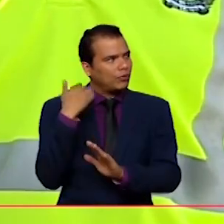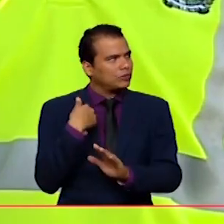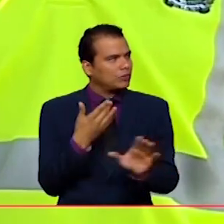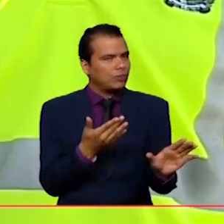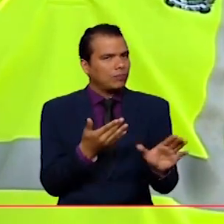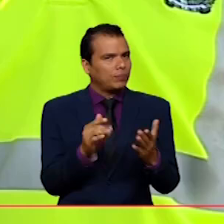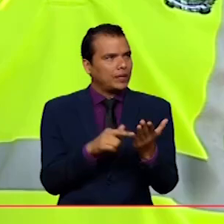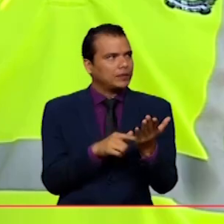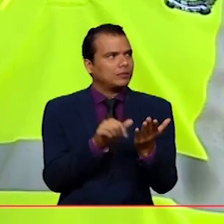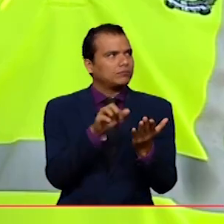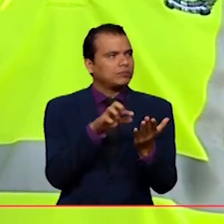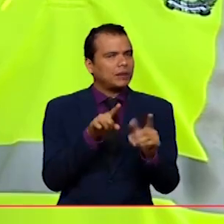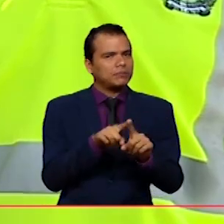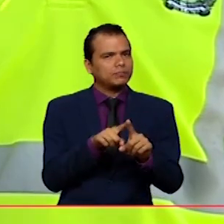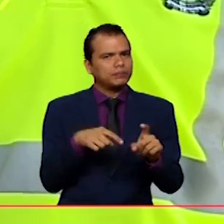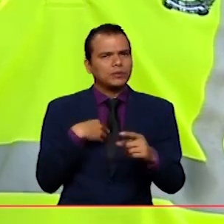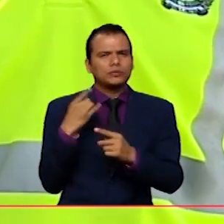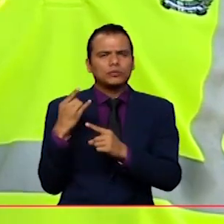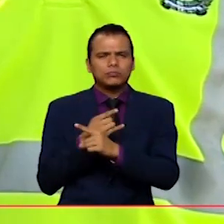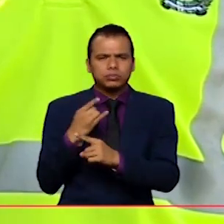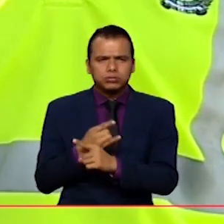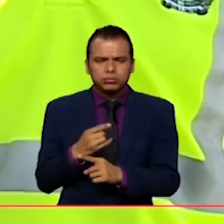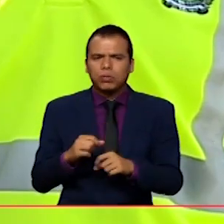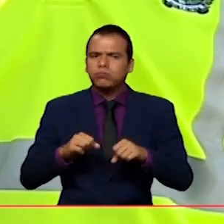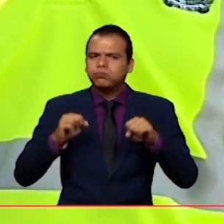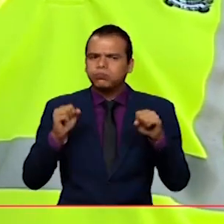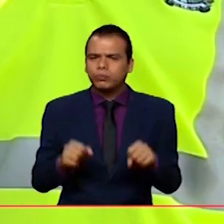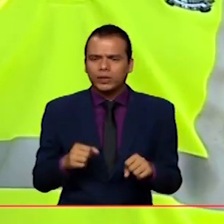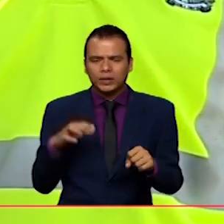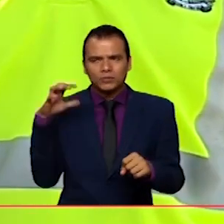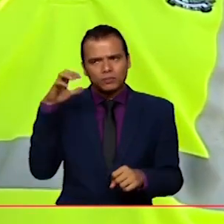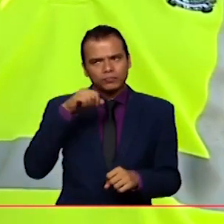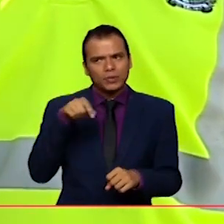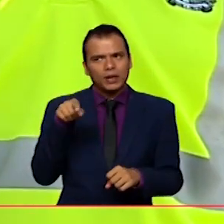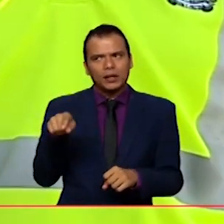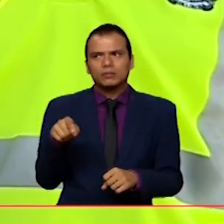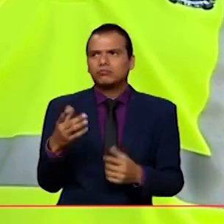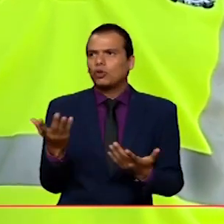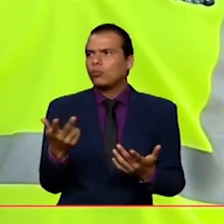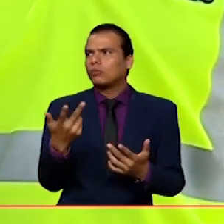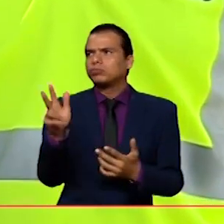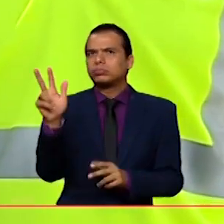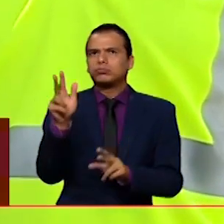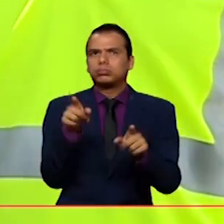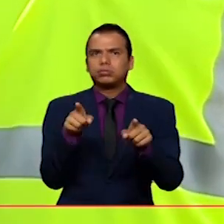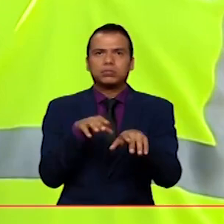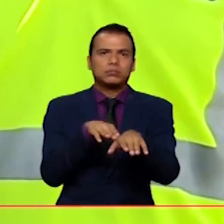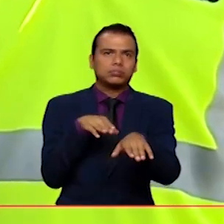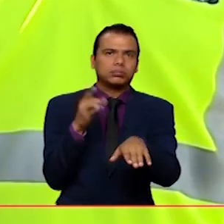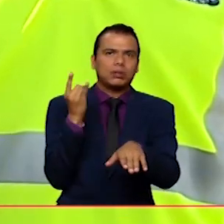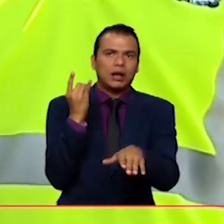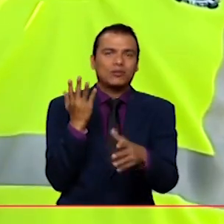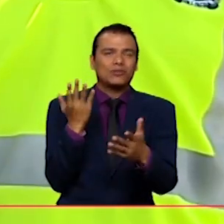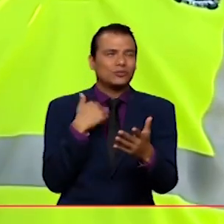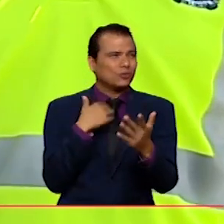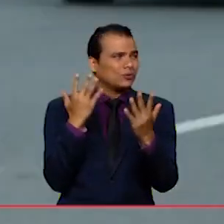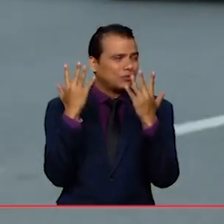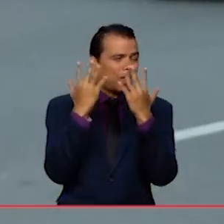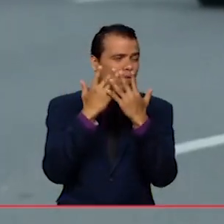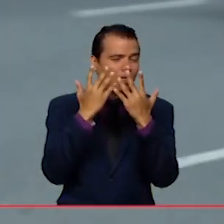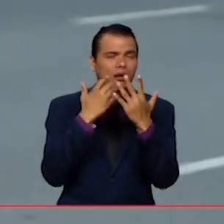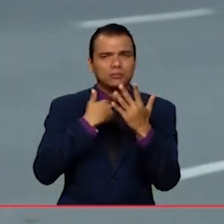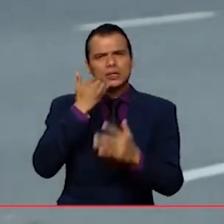diferentes aplicaciones en las cuales pueden determinarles cómo están las vías. Si tienen alguna duda, puede preguntarle a su Policía Nacional